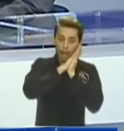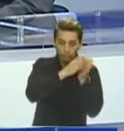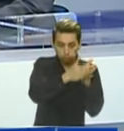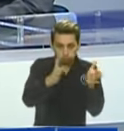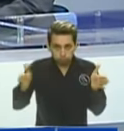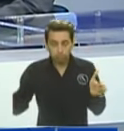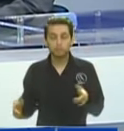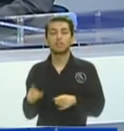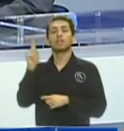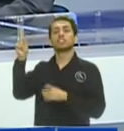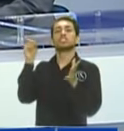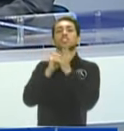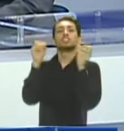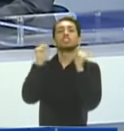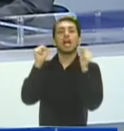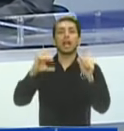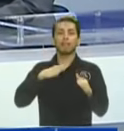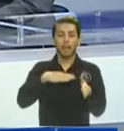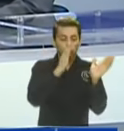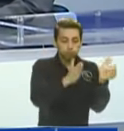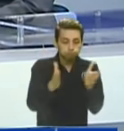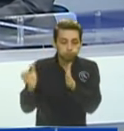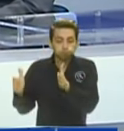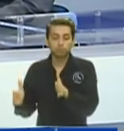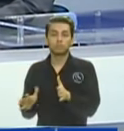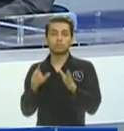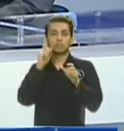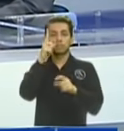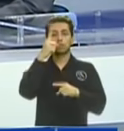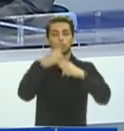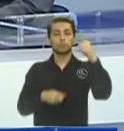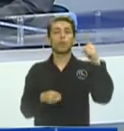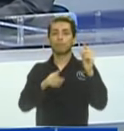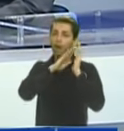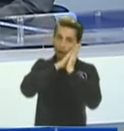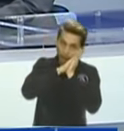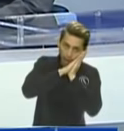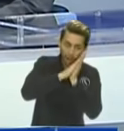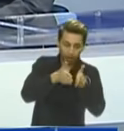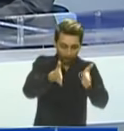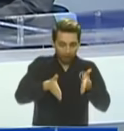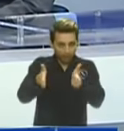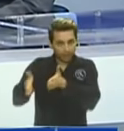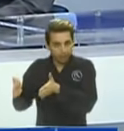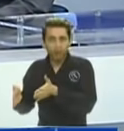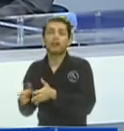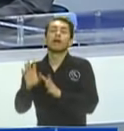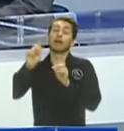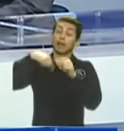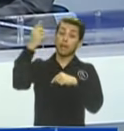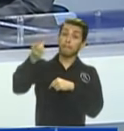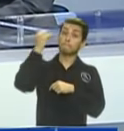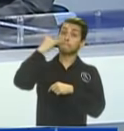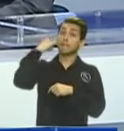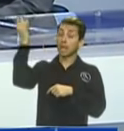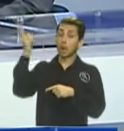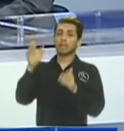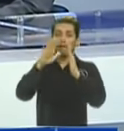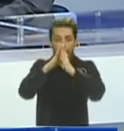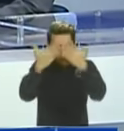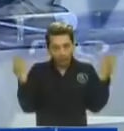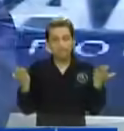con 150 camas y 12 intensivos. Estamos el miércoles, se abre ya Petén formalmente y arrancamos